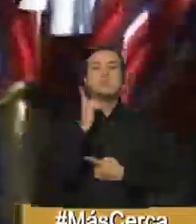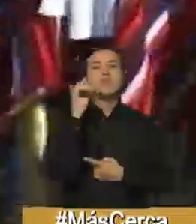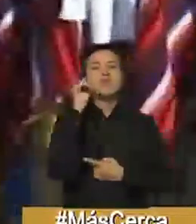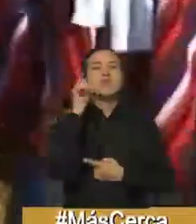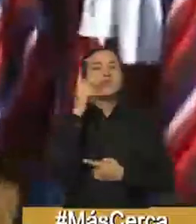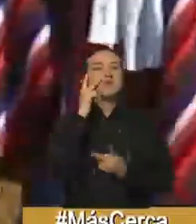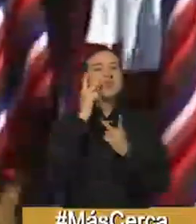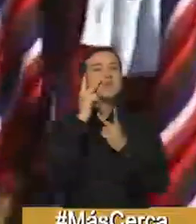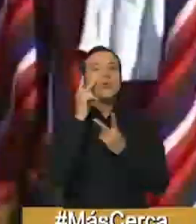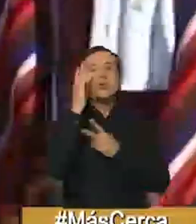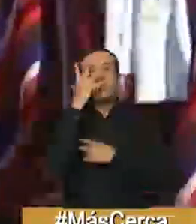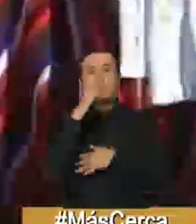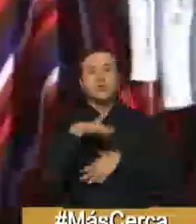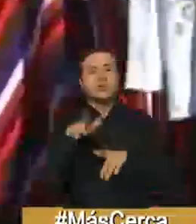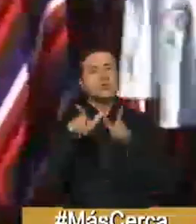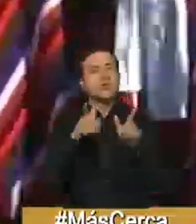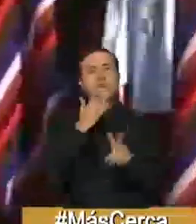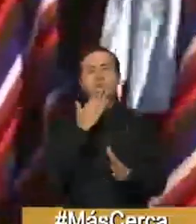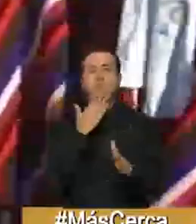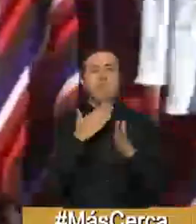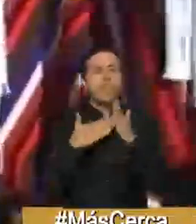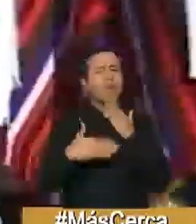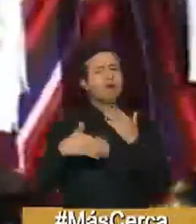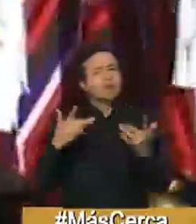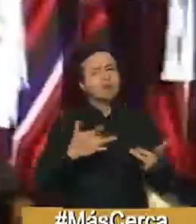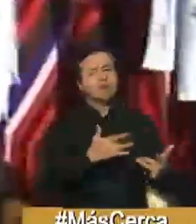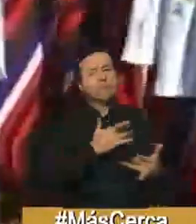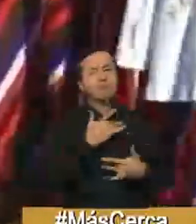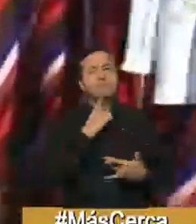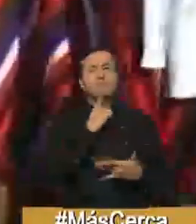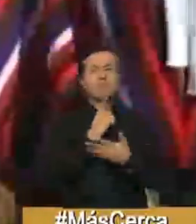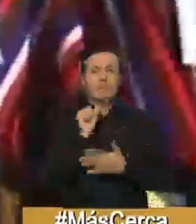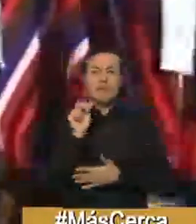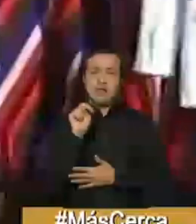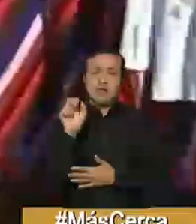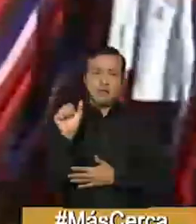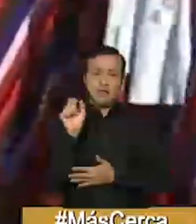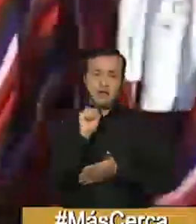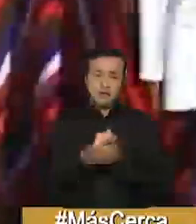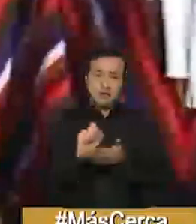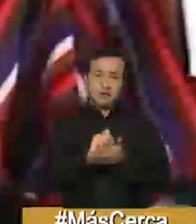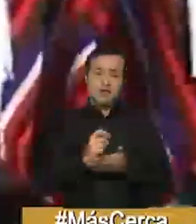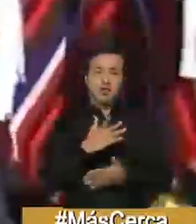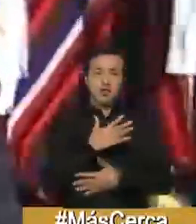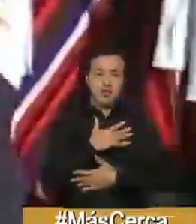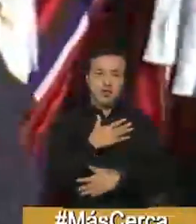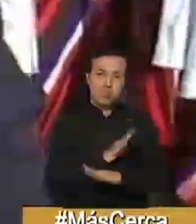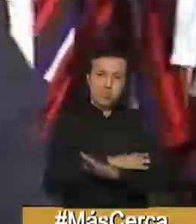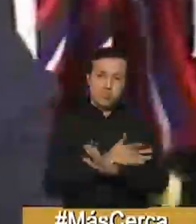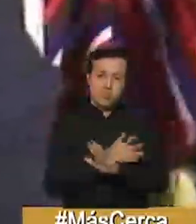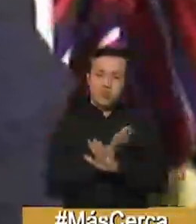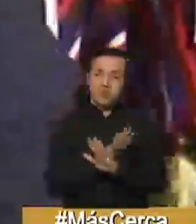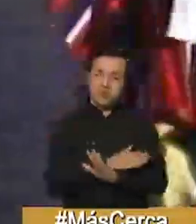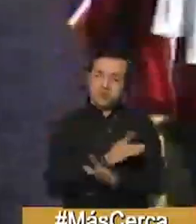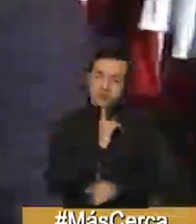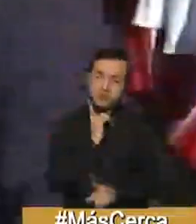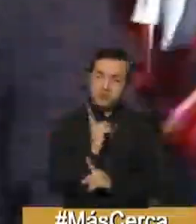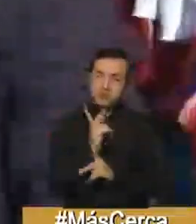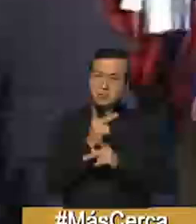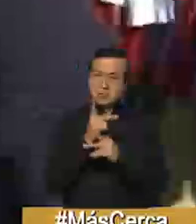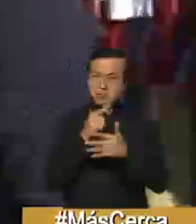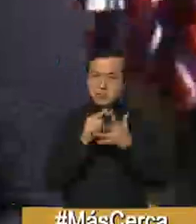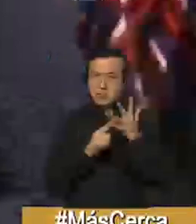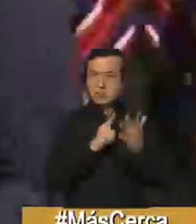sus paisajes, su hermosura de su gente. En eso nos inspiramos junto con Ana Yumiquenga en la letra y mi parte en la parte musical y producción.